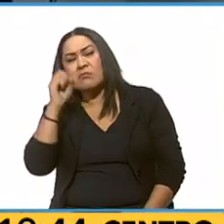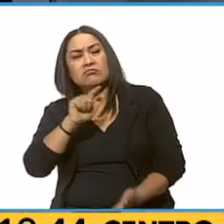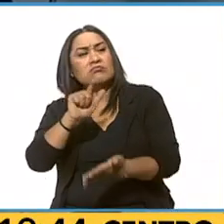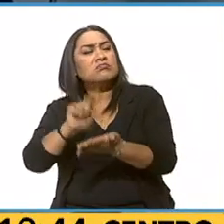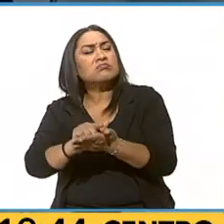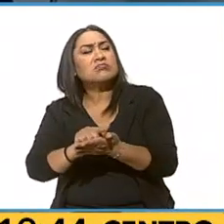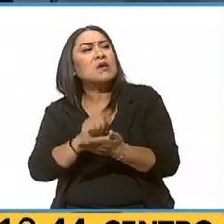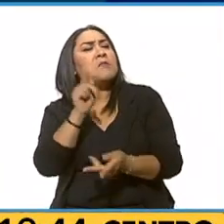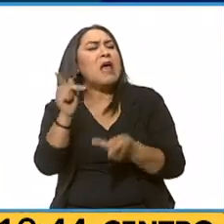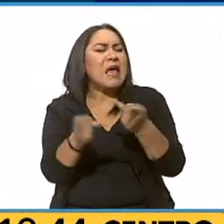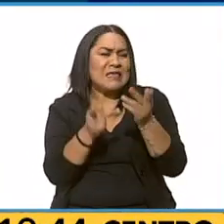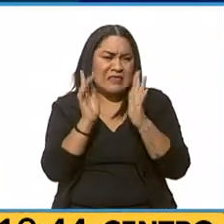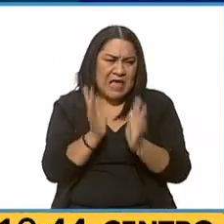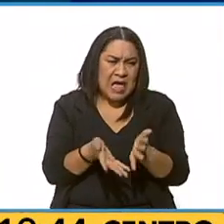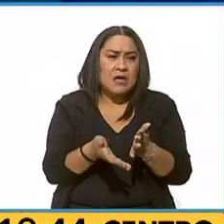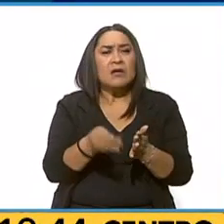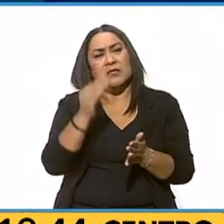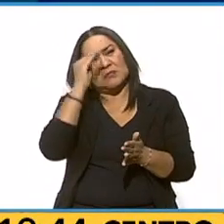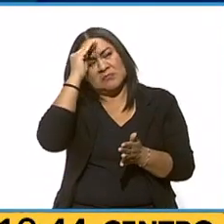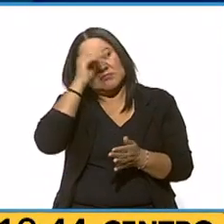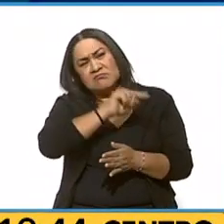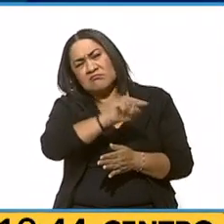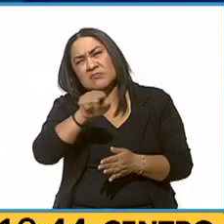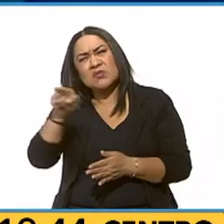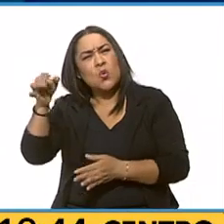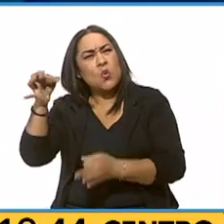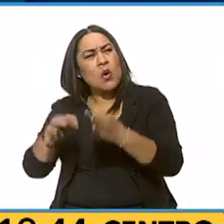reforma? ¿Qué piensan de los jueces?